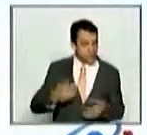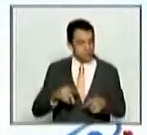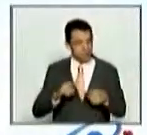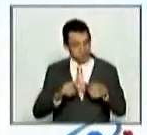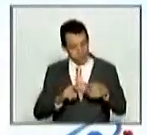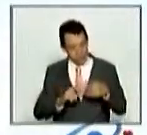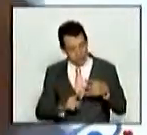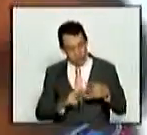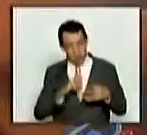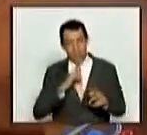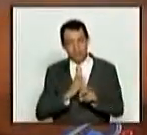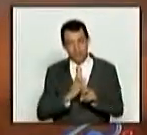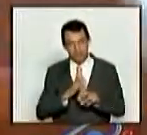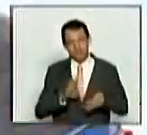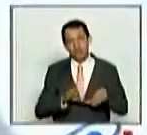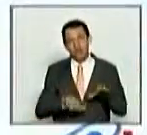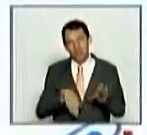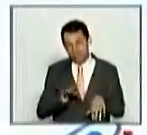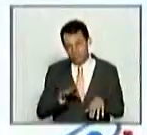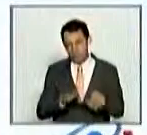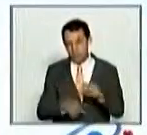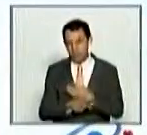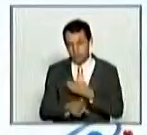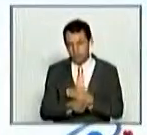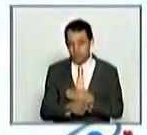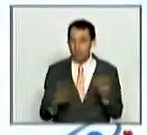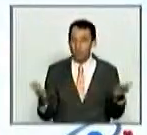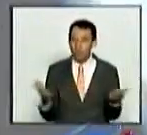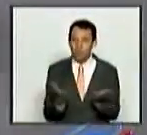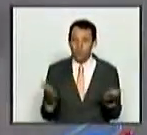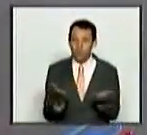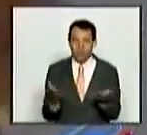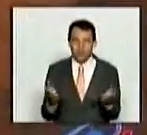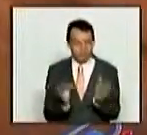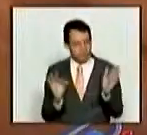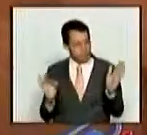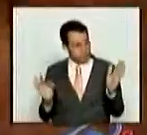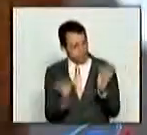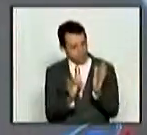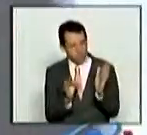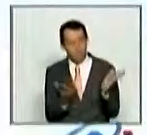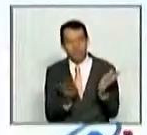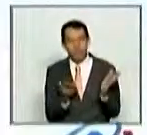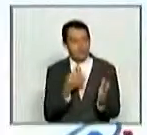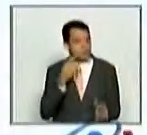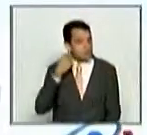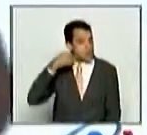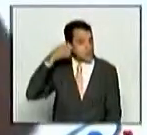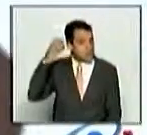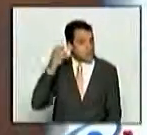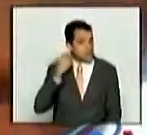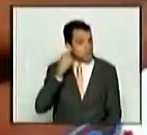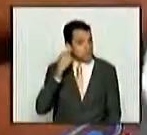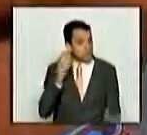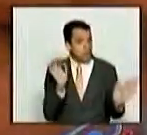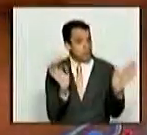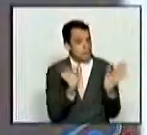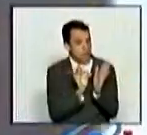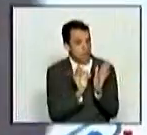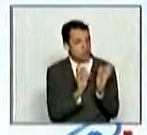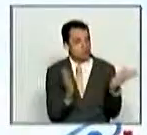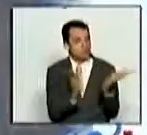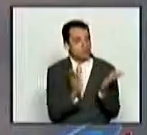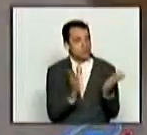poquito complicado, pero tengo que saber en qué fase lo voy a atacar. Entonces, digamos, una persona le ponen